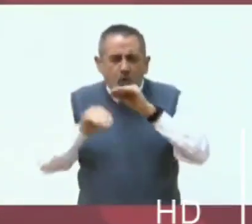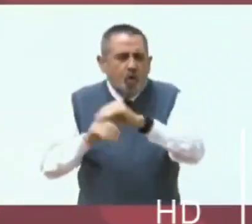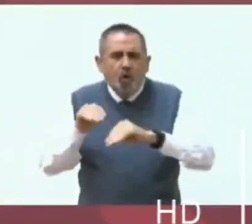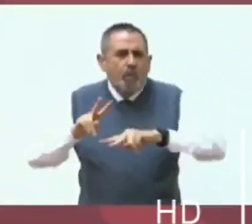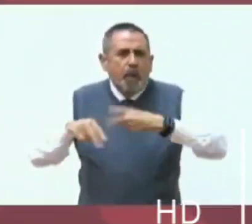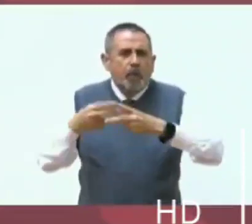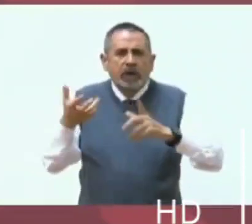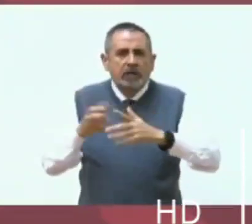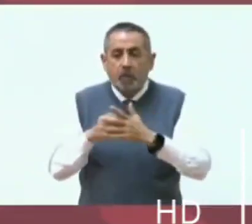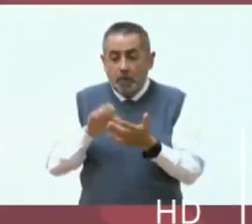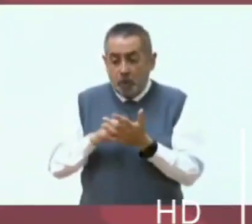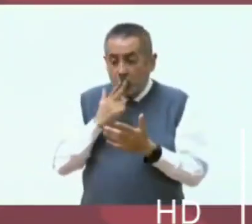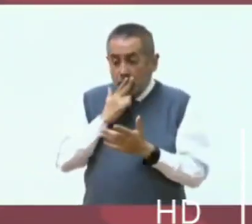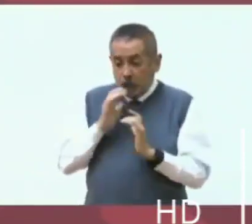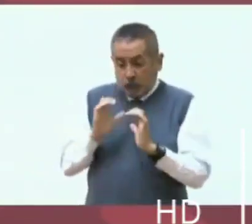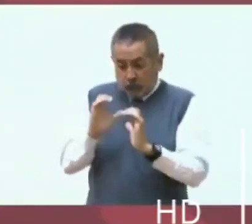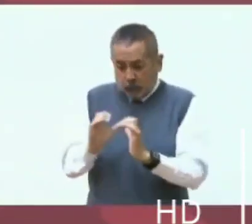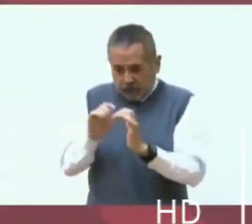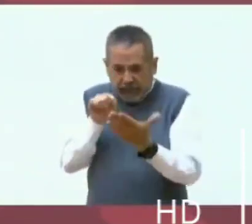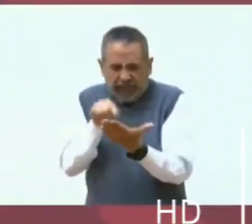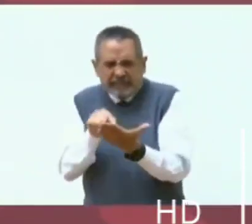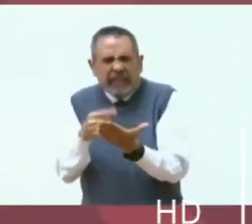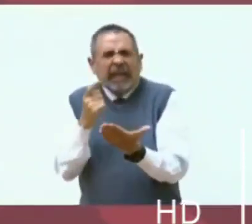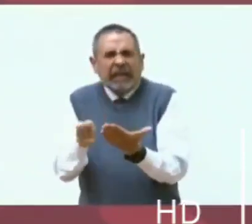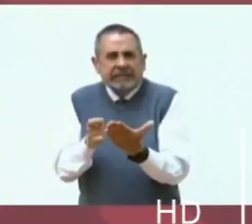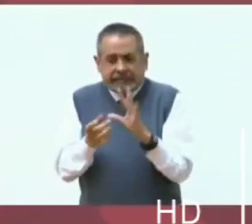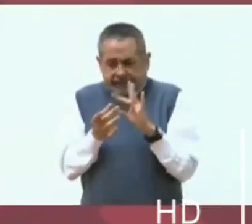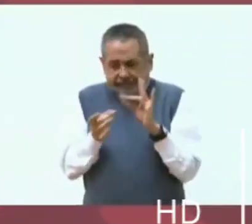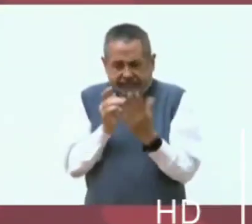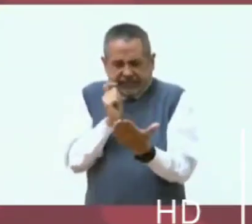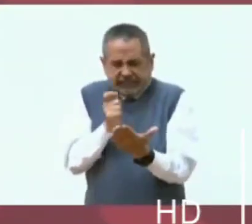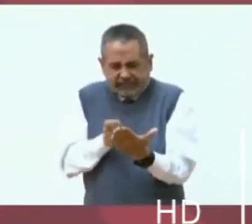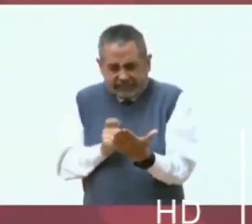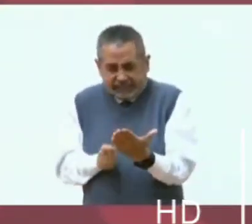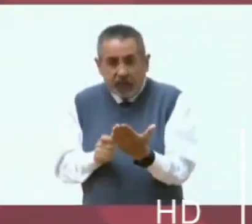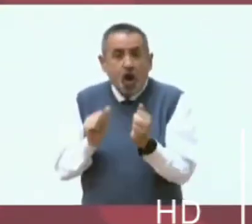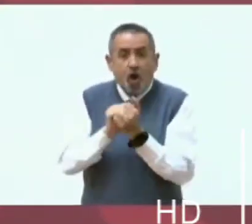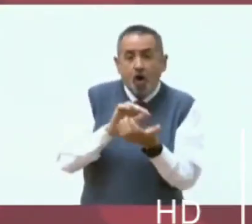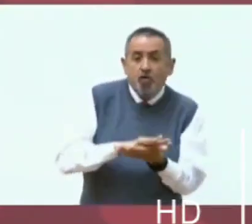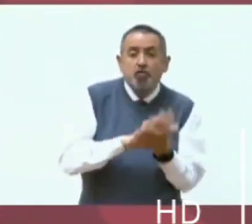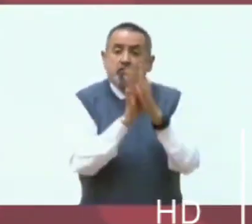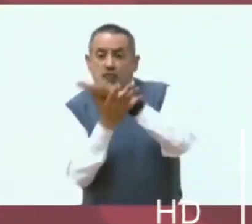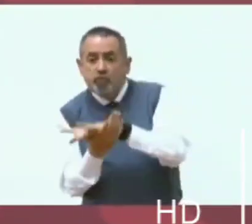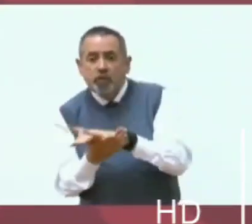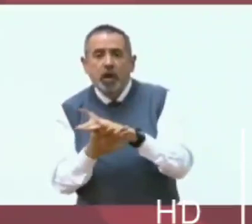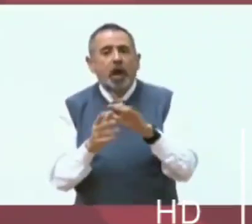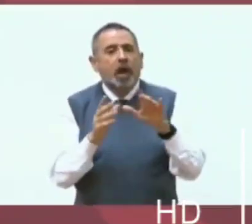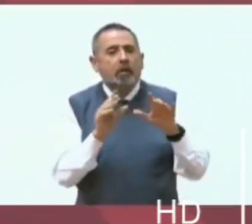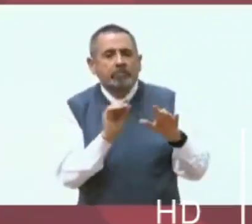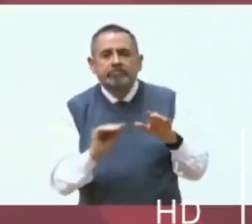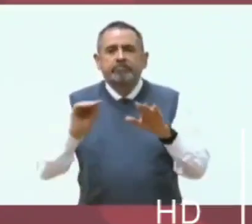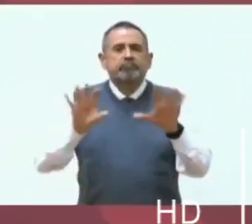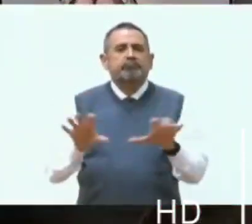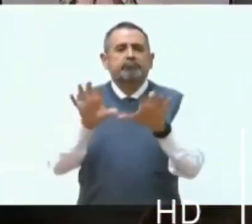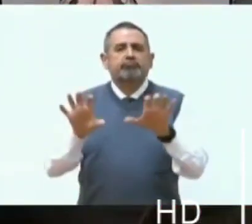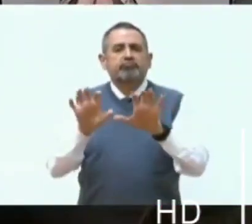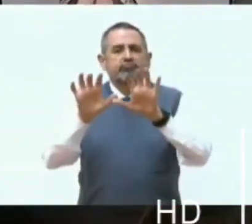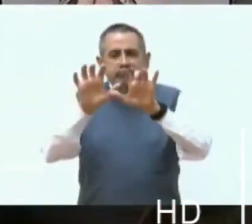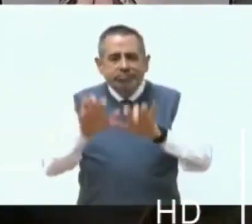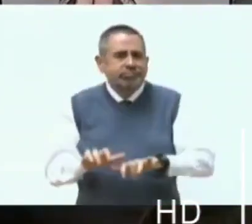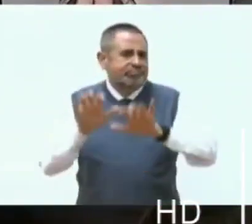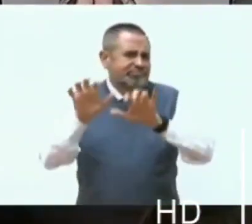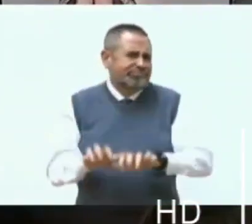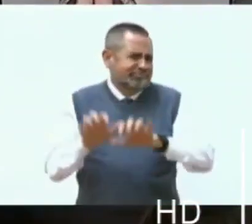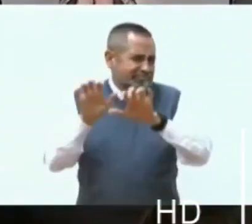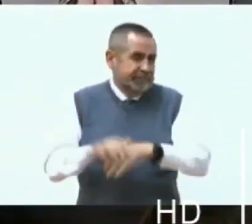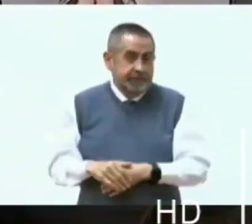otros, conservar, describir y digitalizar el acervo. En estos 5 años se cambió